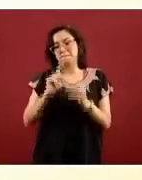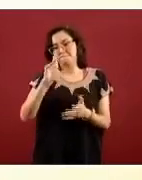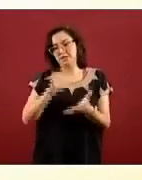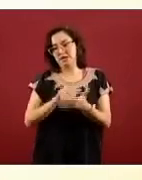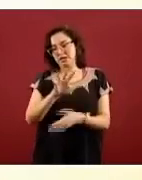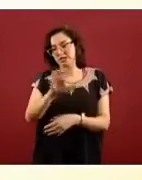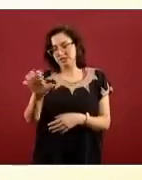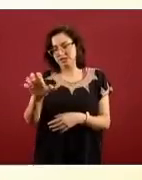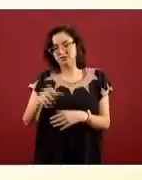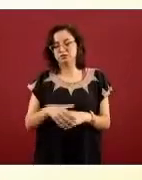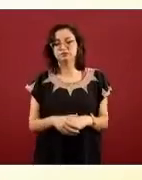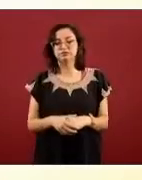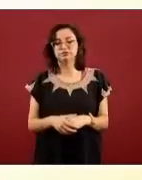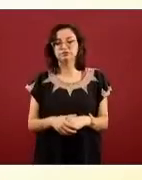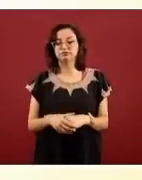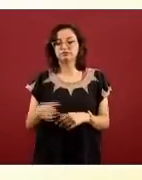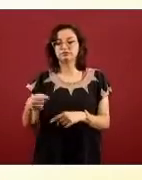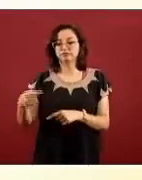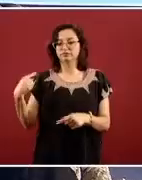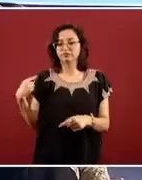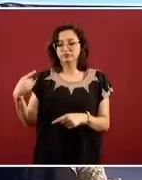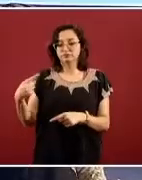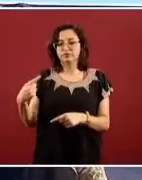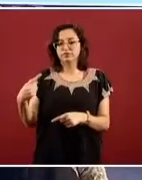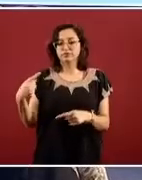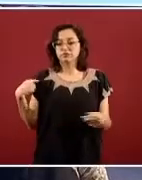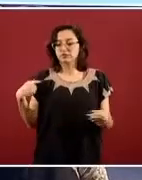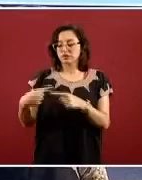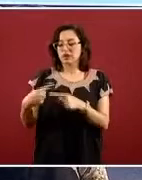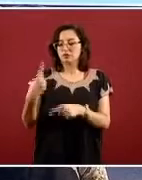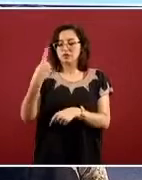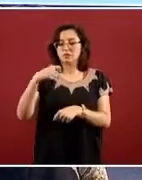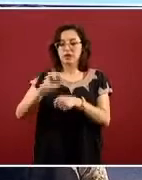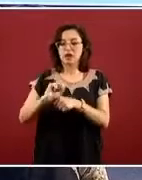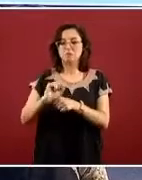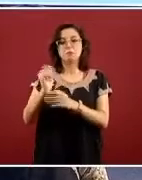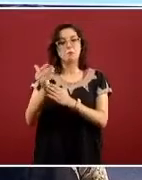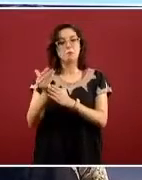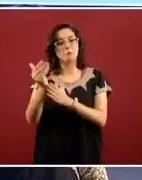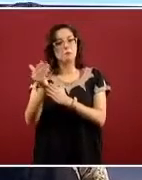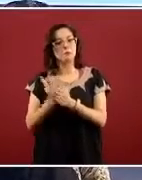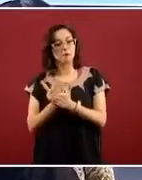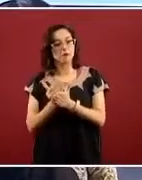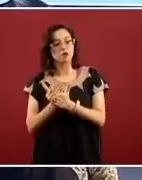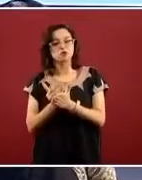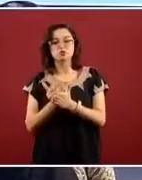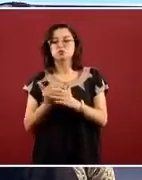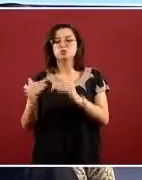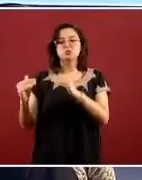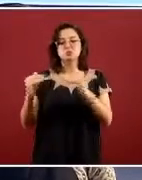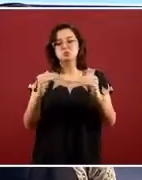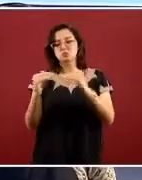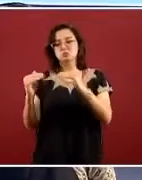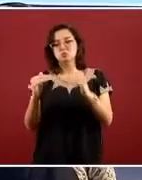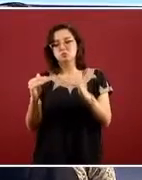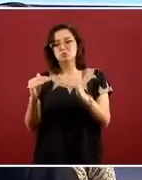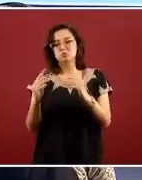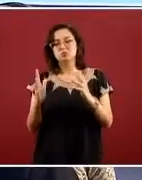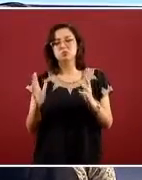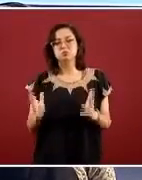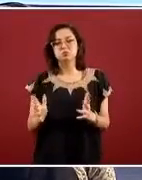última semana, con variaciones un poco mayores o menores, se puede decir que hemos tenido prácticamente una